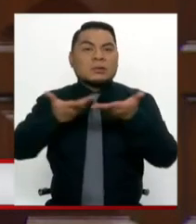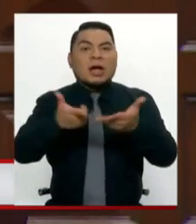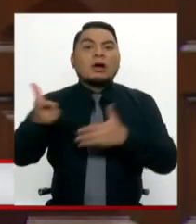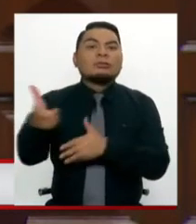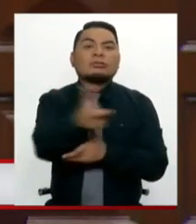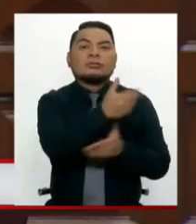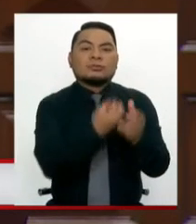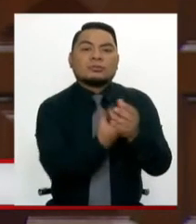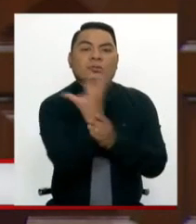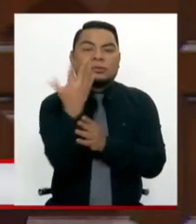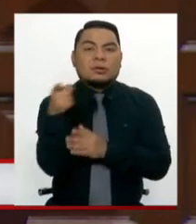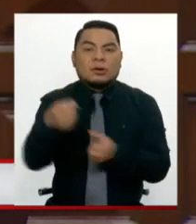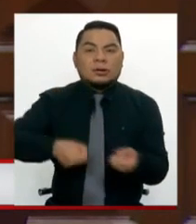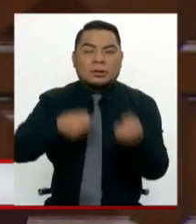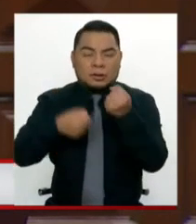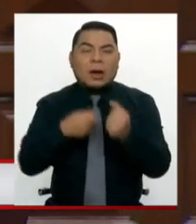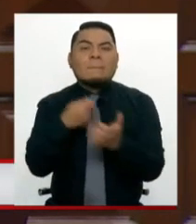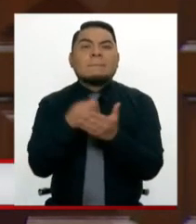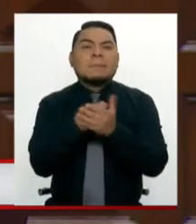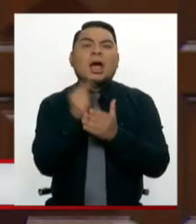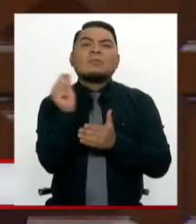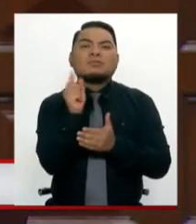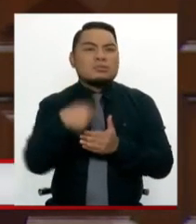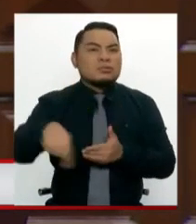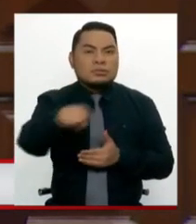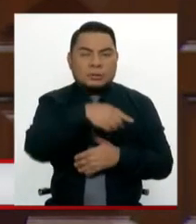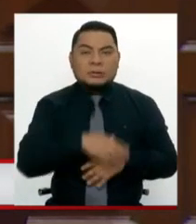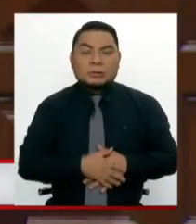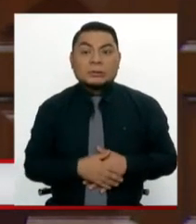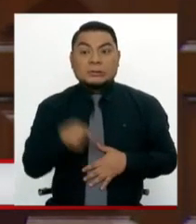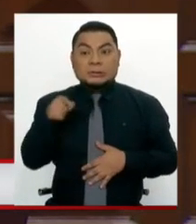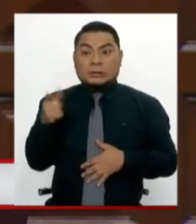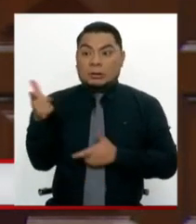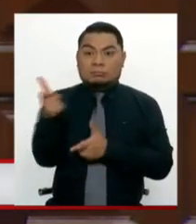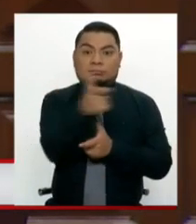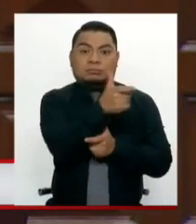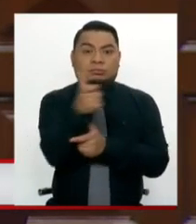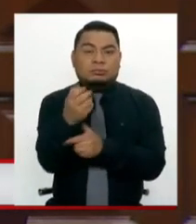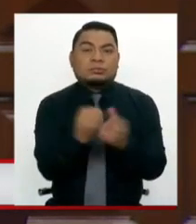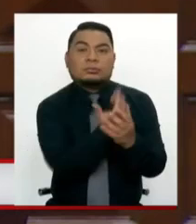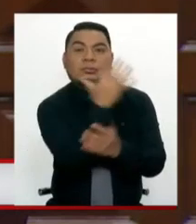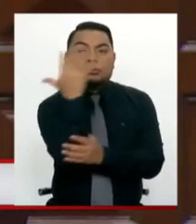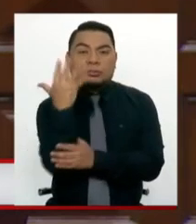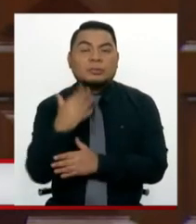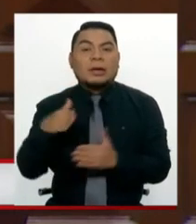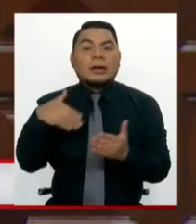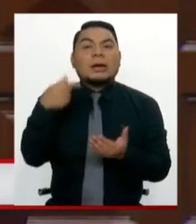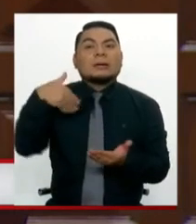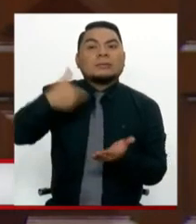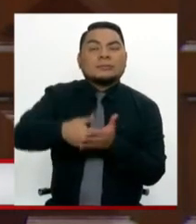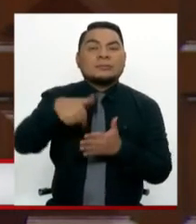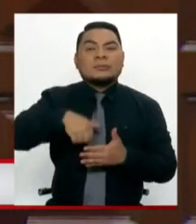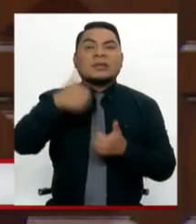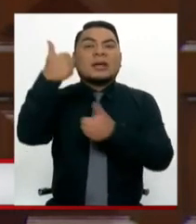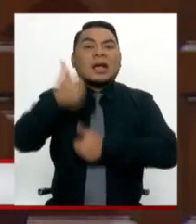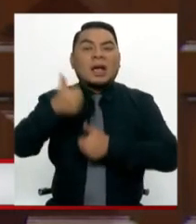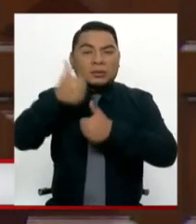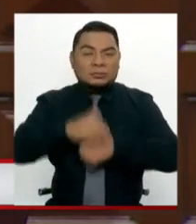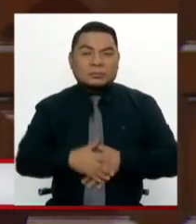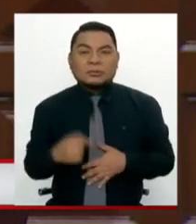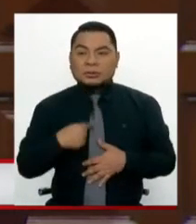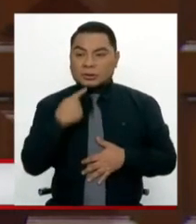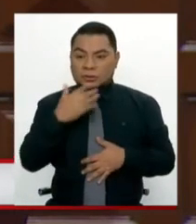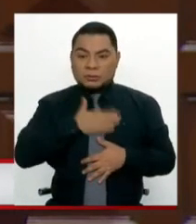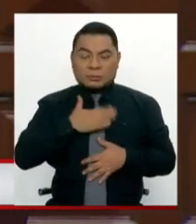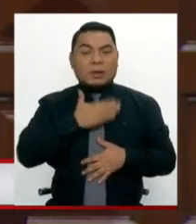agricultores con precios subsidiados. Estos fertilizantes llegarán en el mes de agosto. En tal razón, afirmo